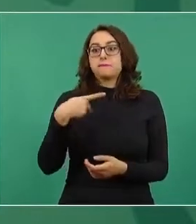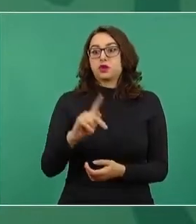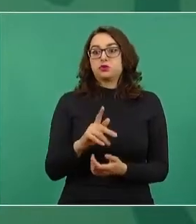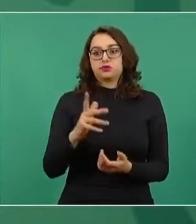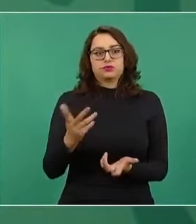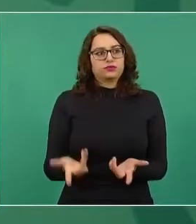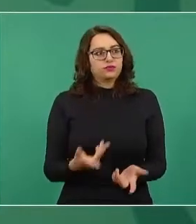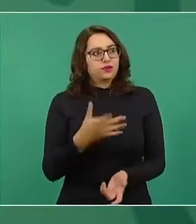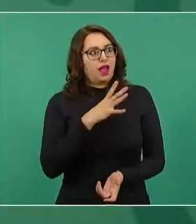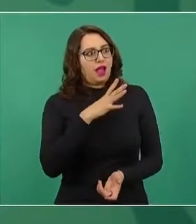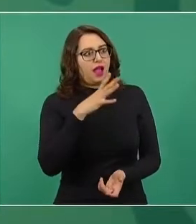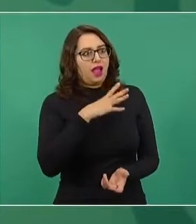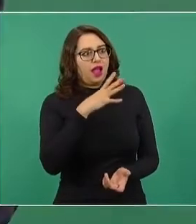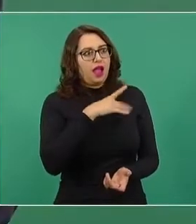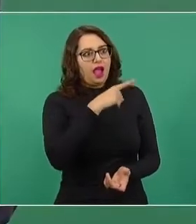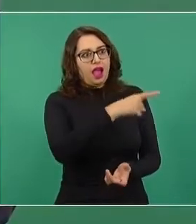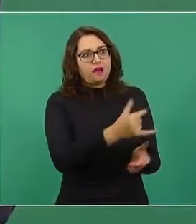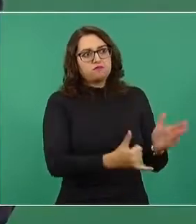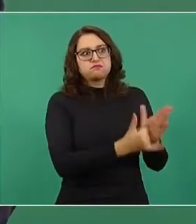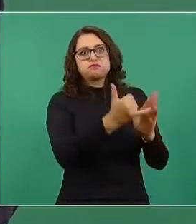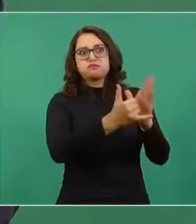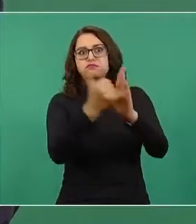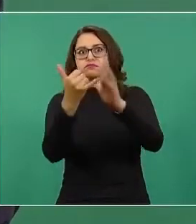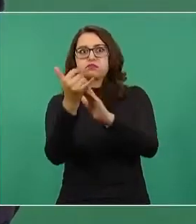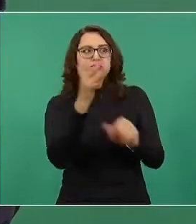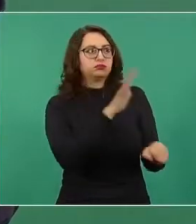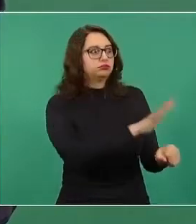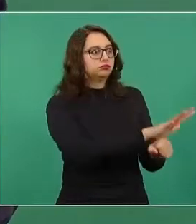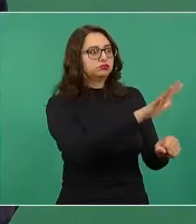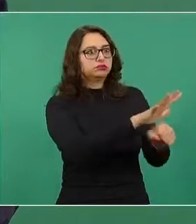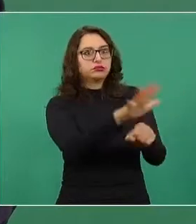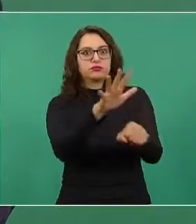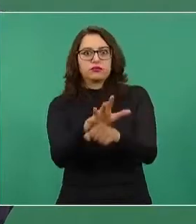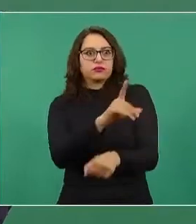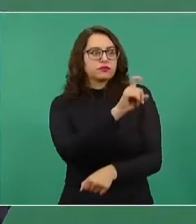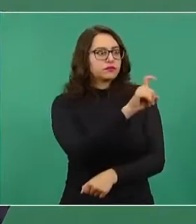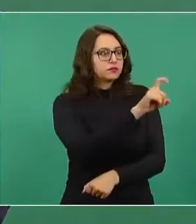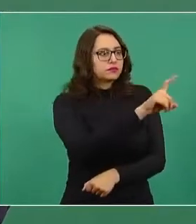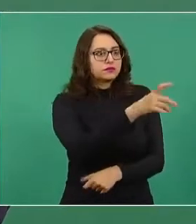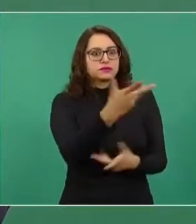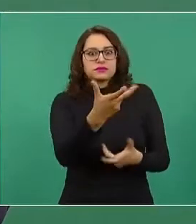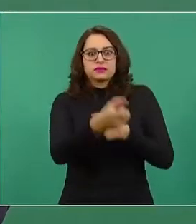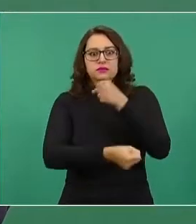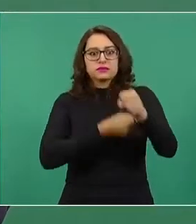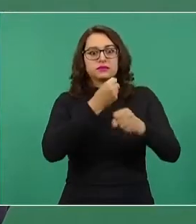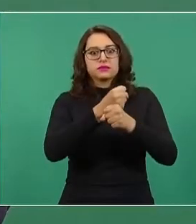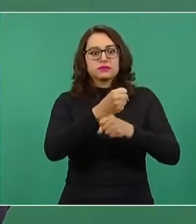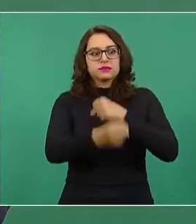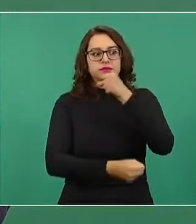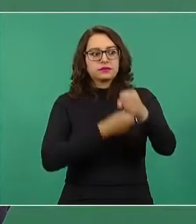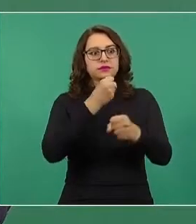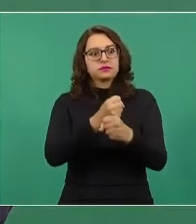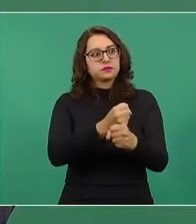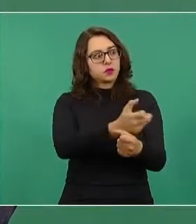infraestructura que se construyó a lo largo de muchos años,